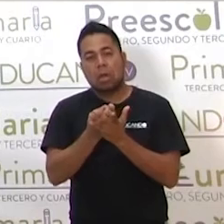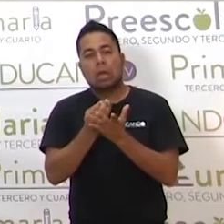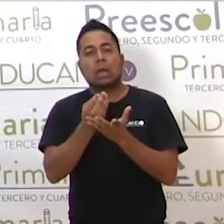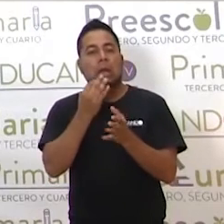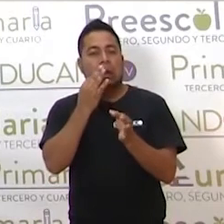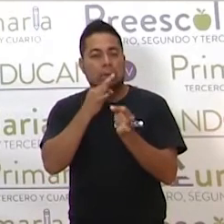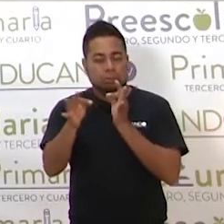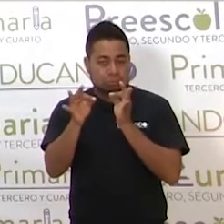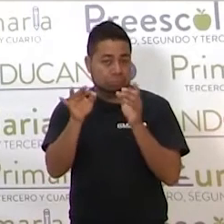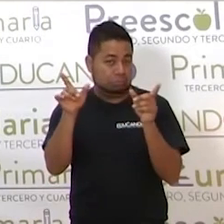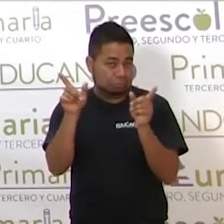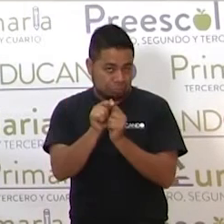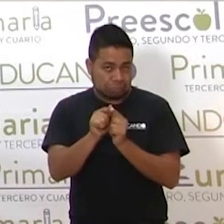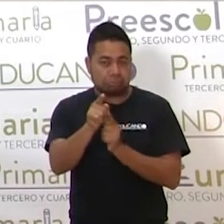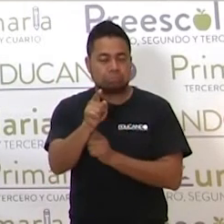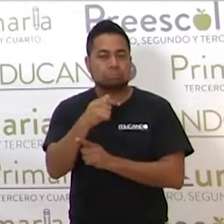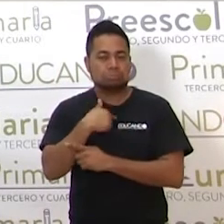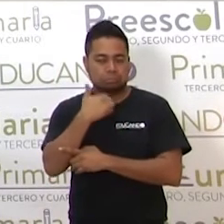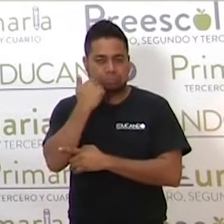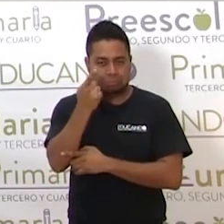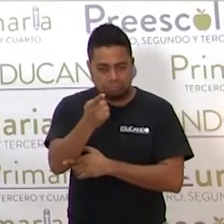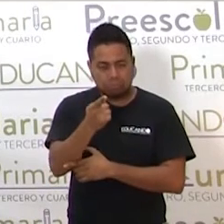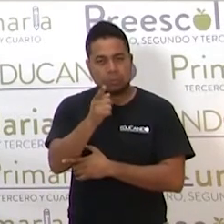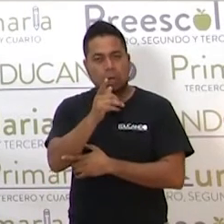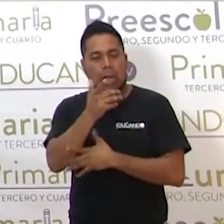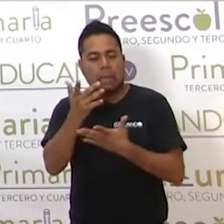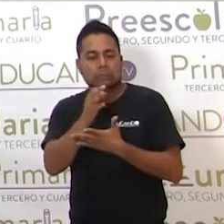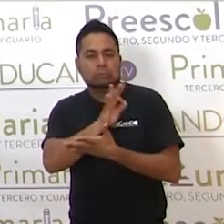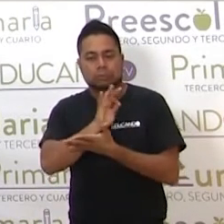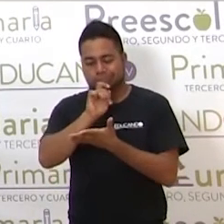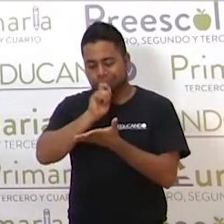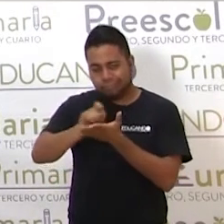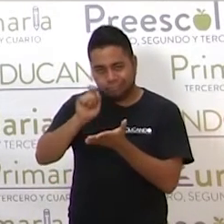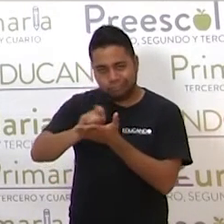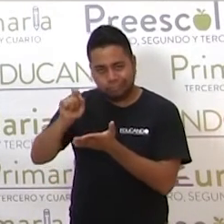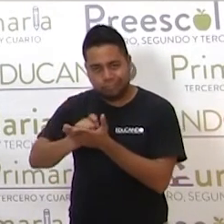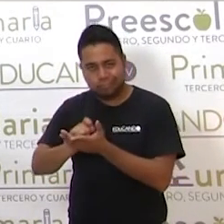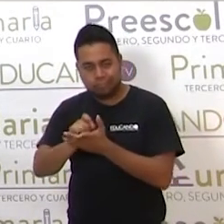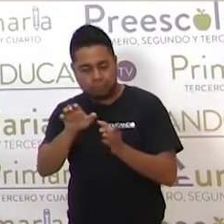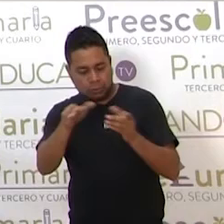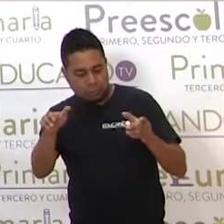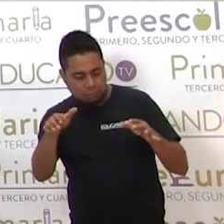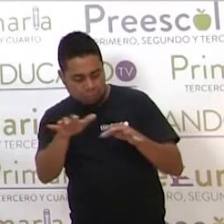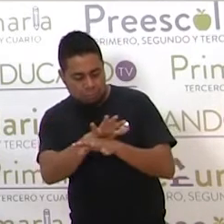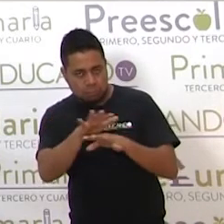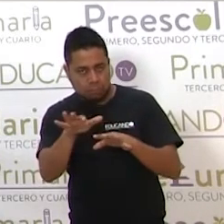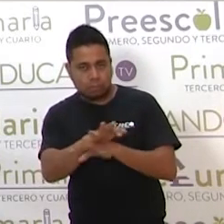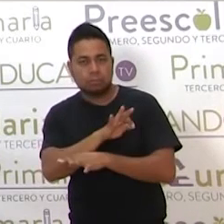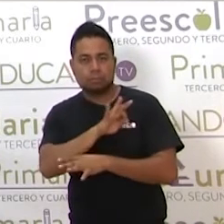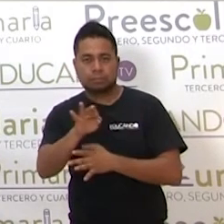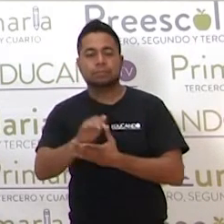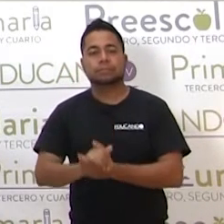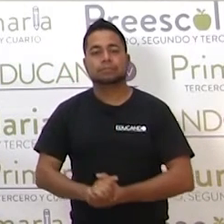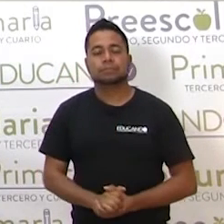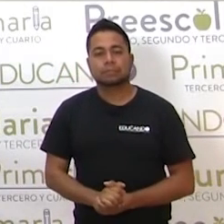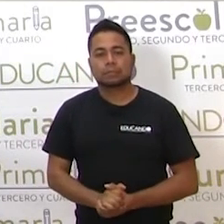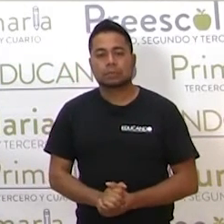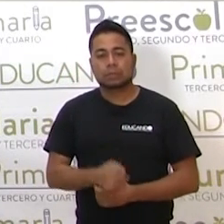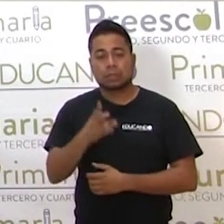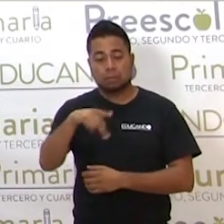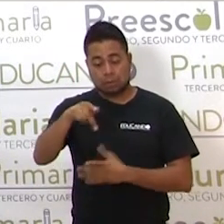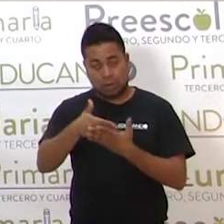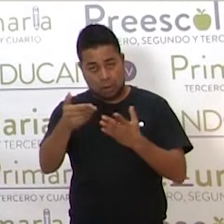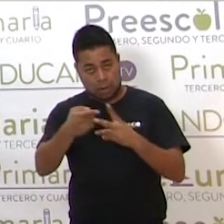me gustaría que ustedes entonces ya pudieran reescribir o modificar su cuento. Pero vamos a